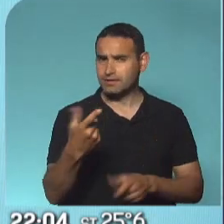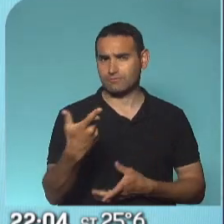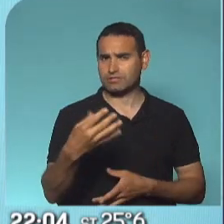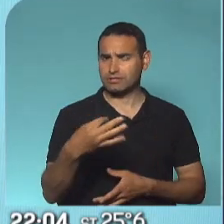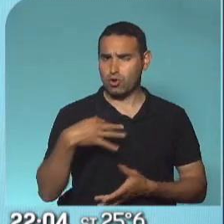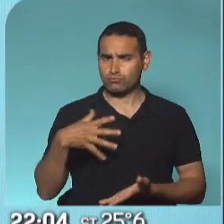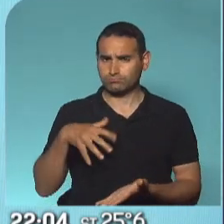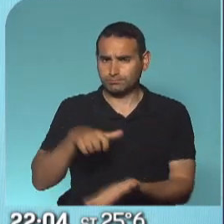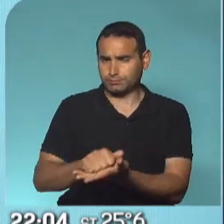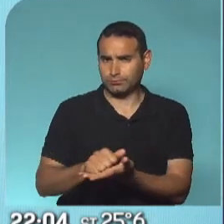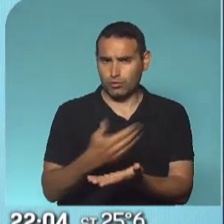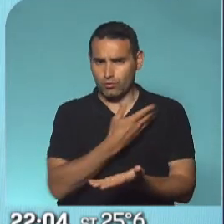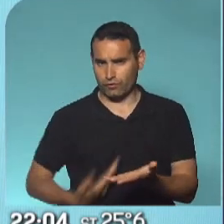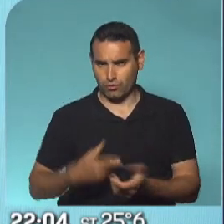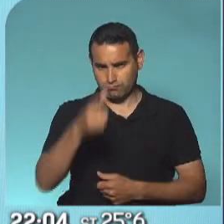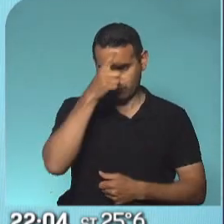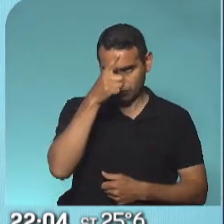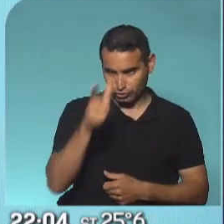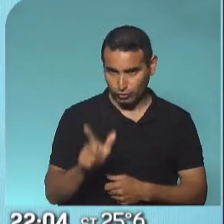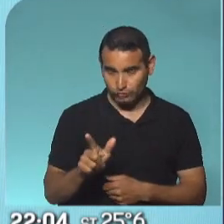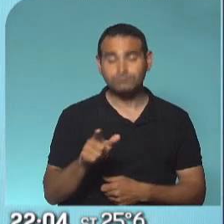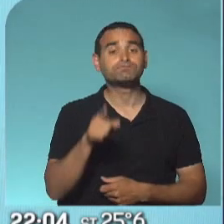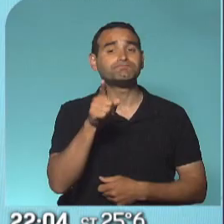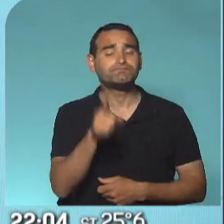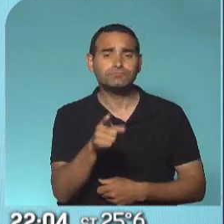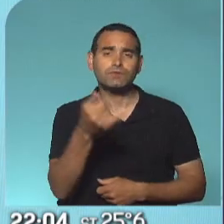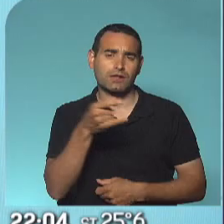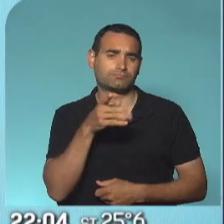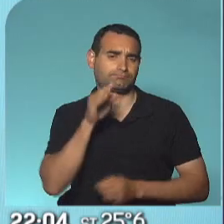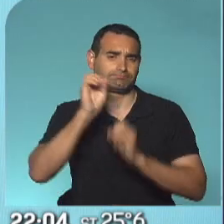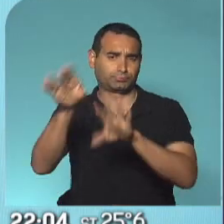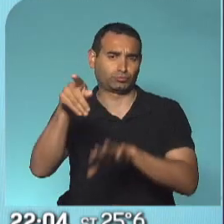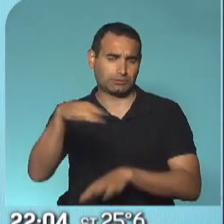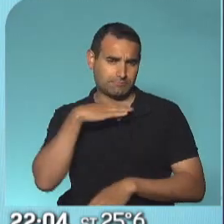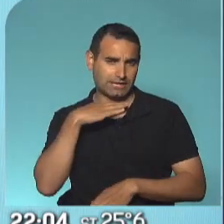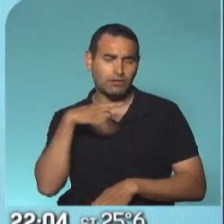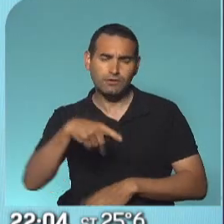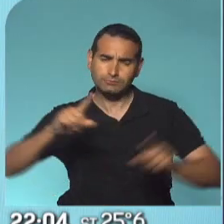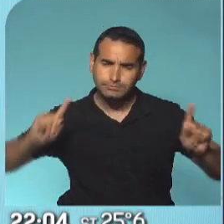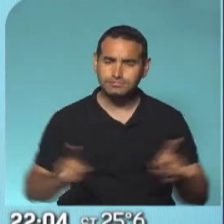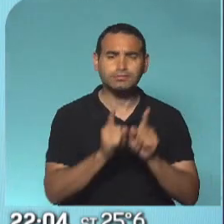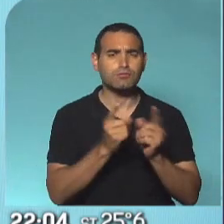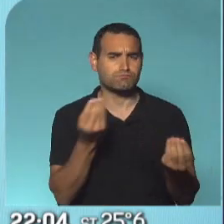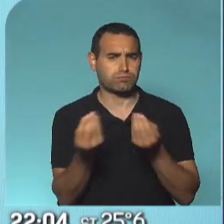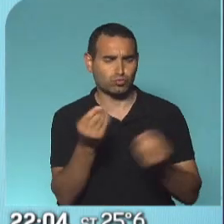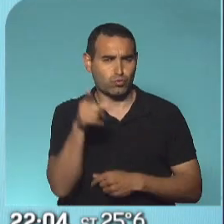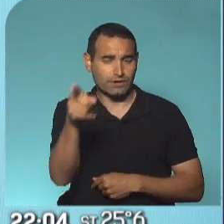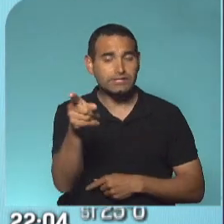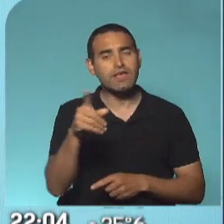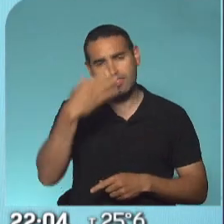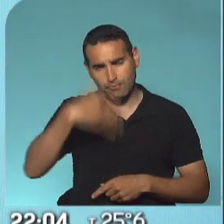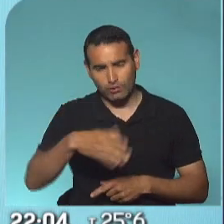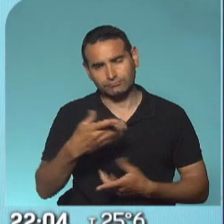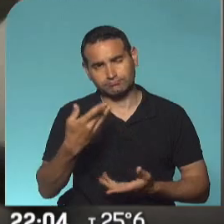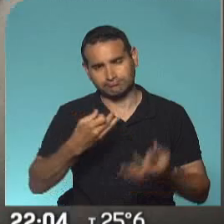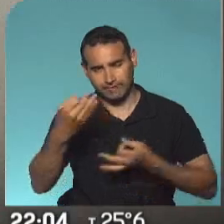cívico, político y policial, y en este momento se encuentra en México. Vamos a hacer un resumen de lo que ocurrió allí y luego lo